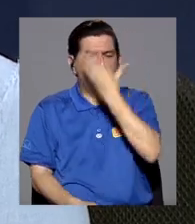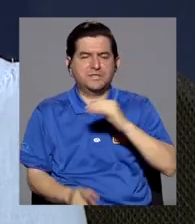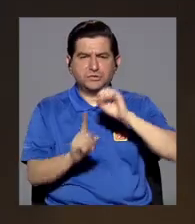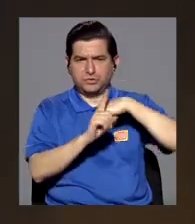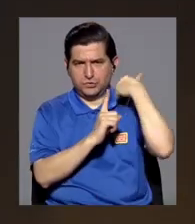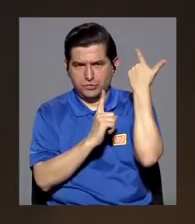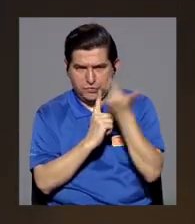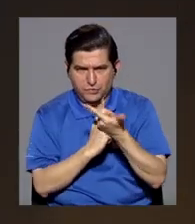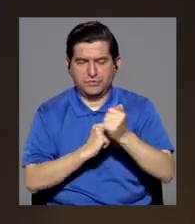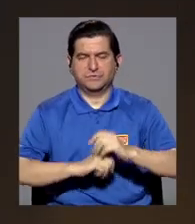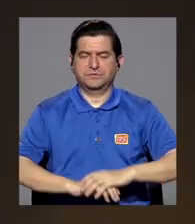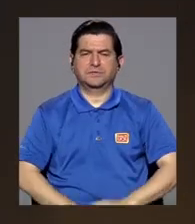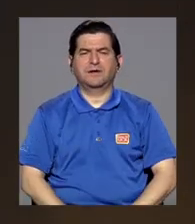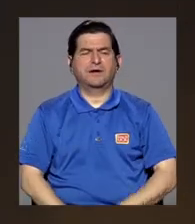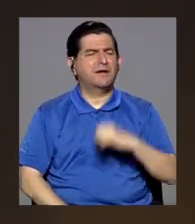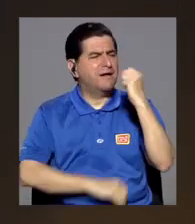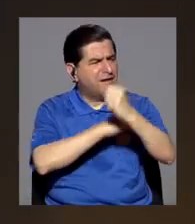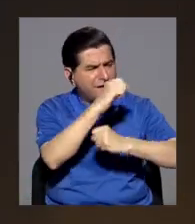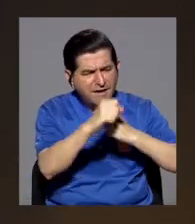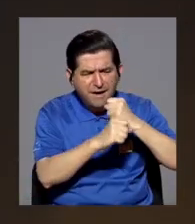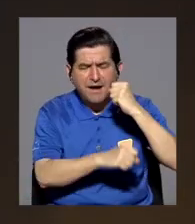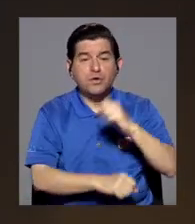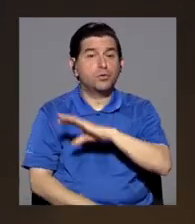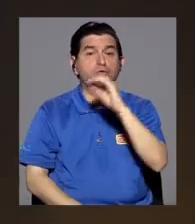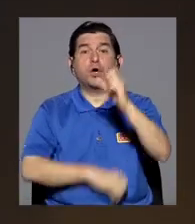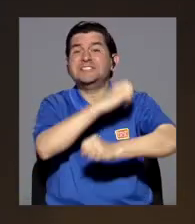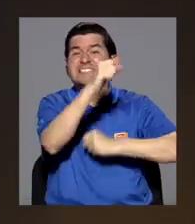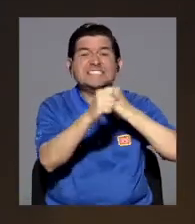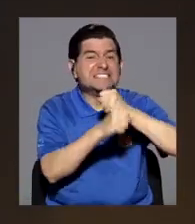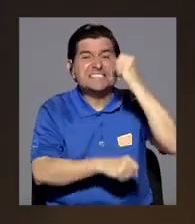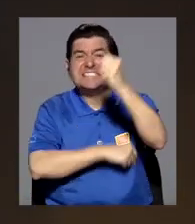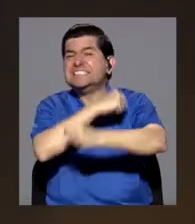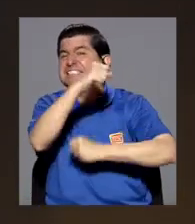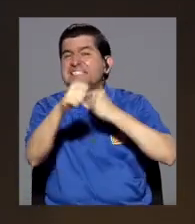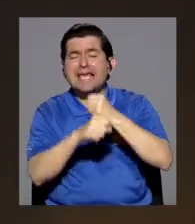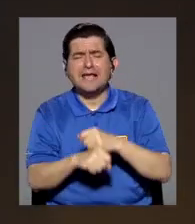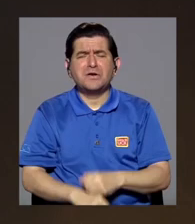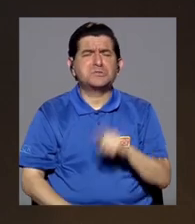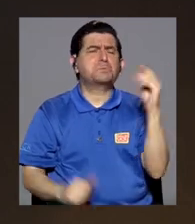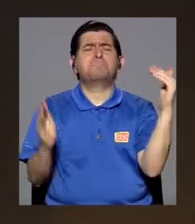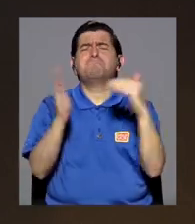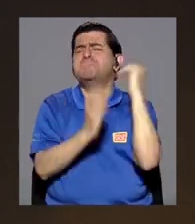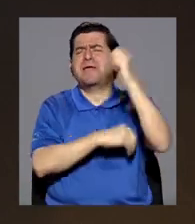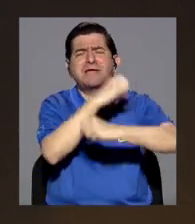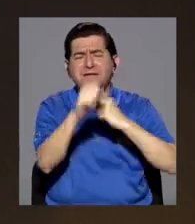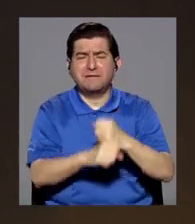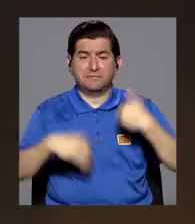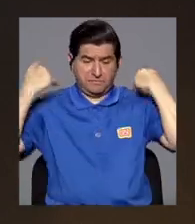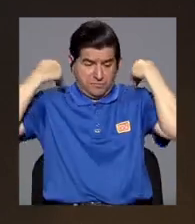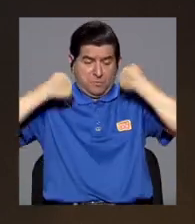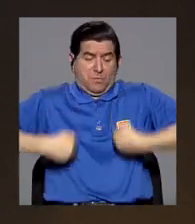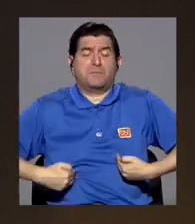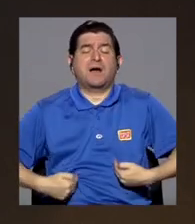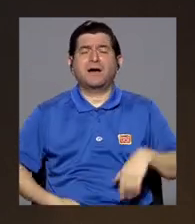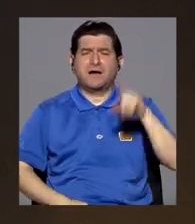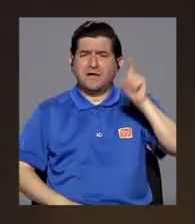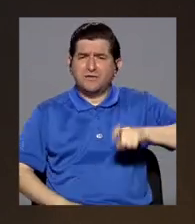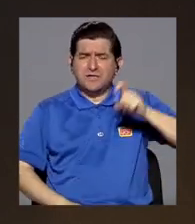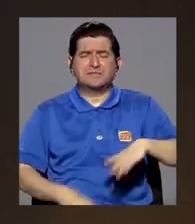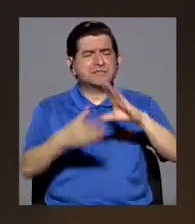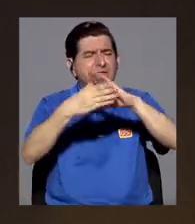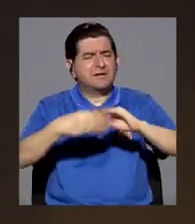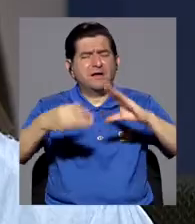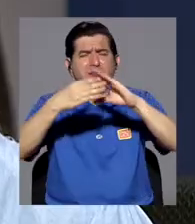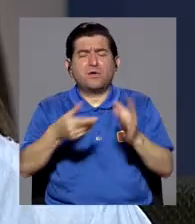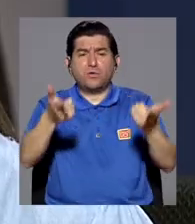social durante años durante siglos miles de años los humanos hemos tenido la necesidad de contar lo